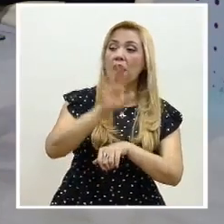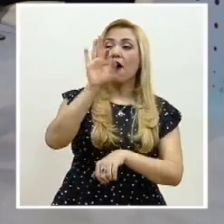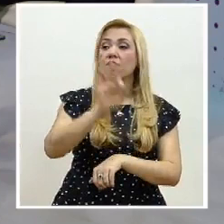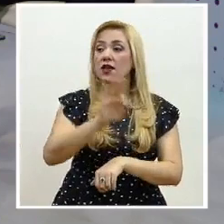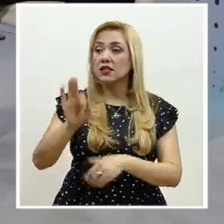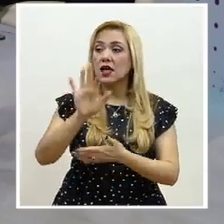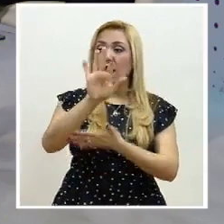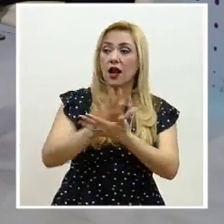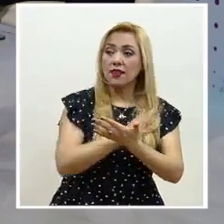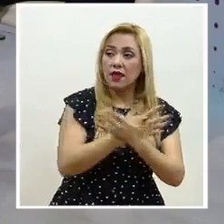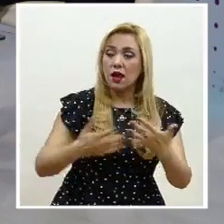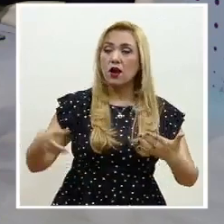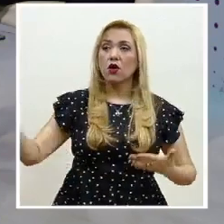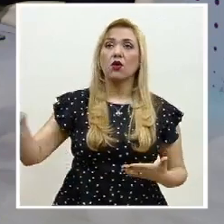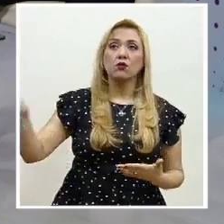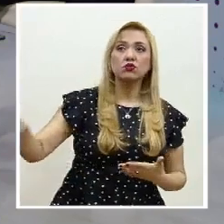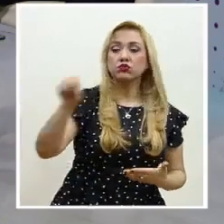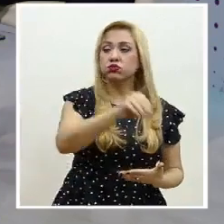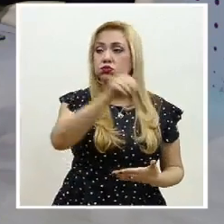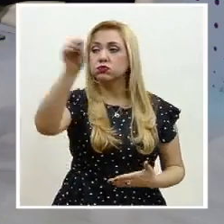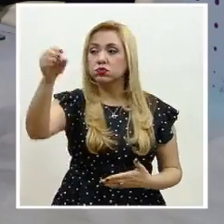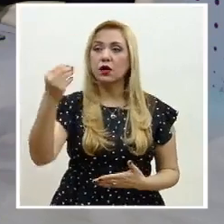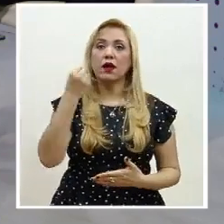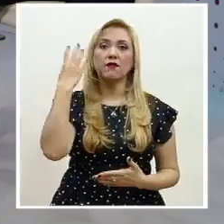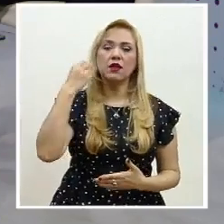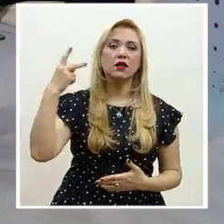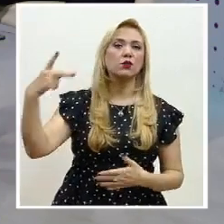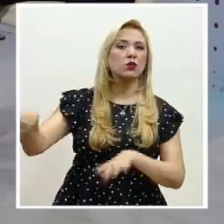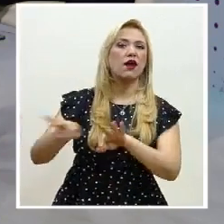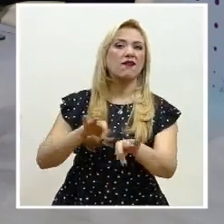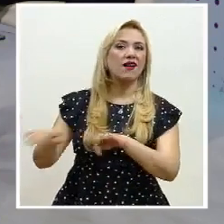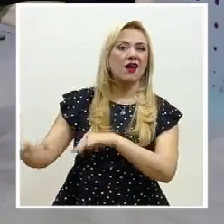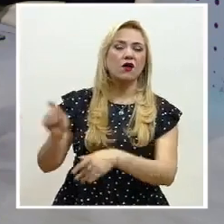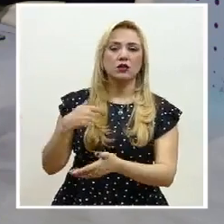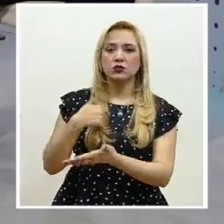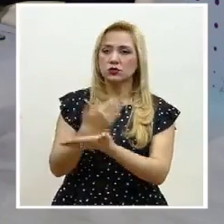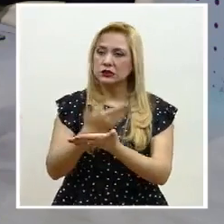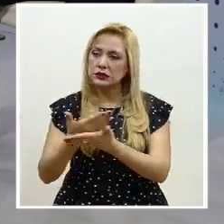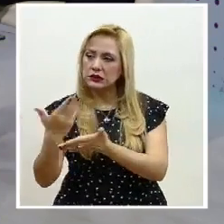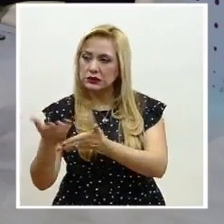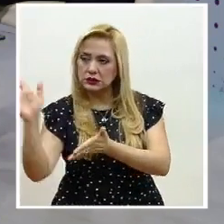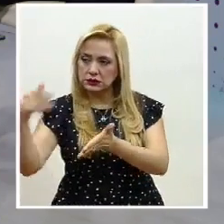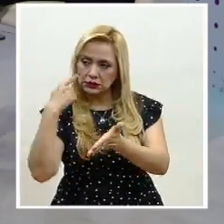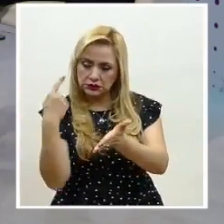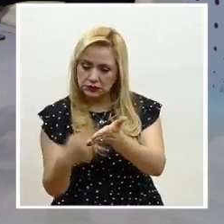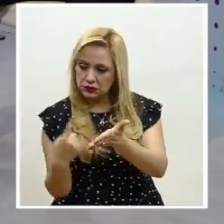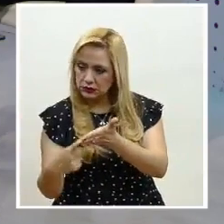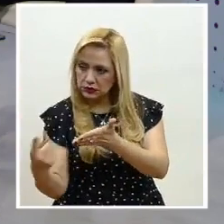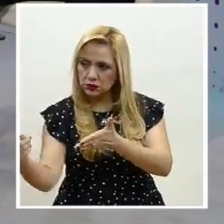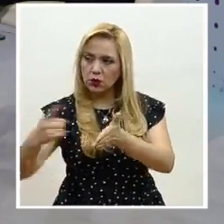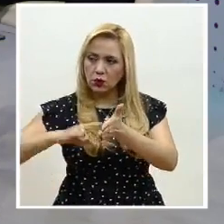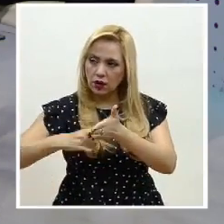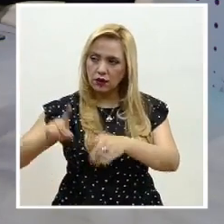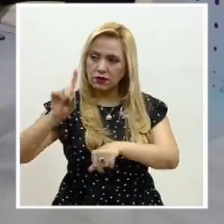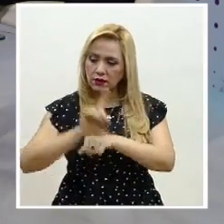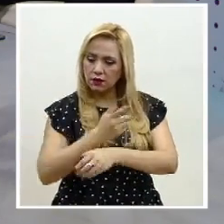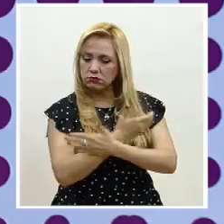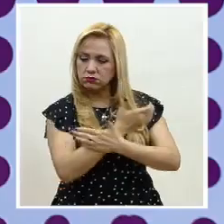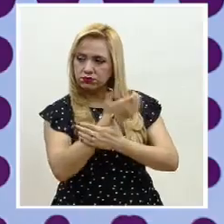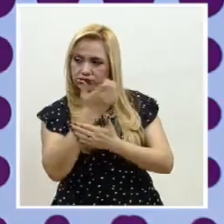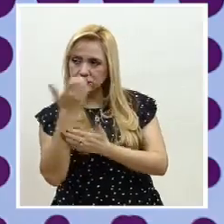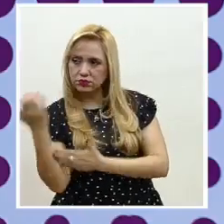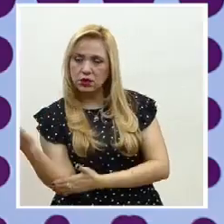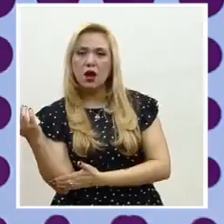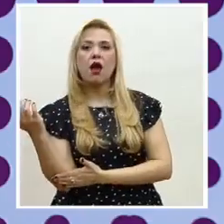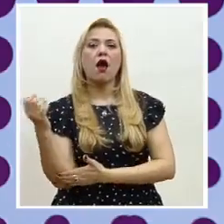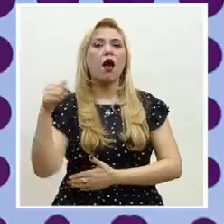trabajo, digamos, extrajudicial y social del ministro. Y básicamente el coordinador es el que administra los